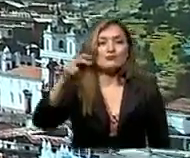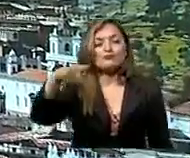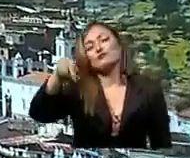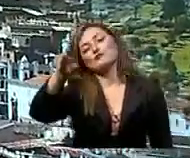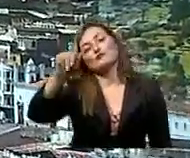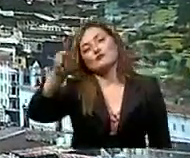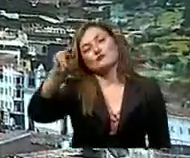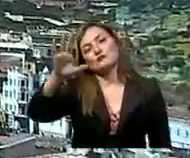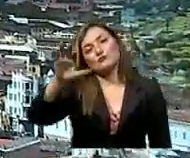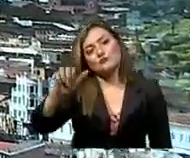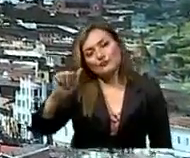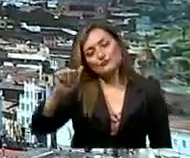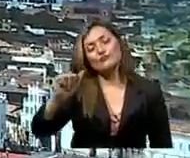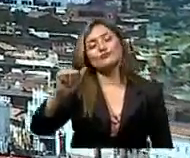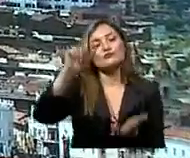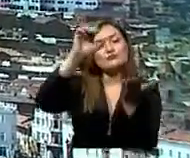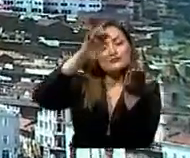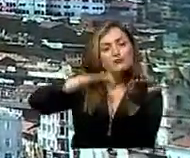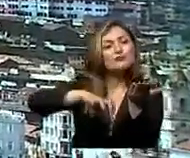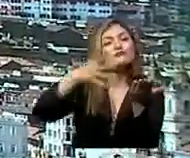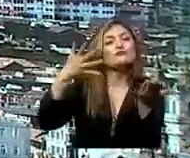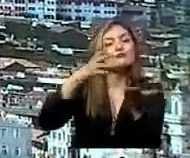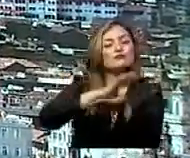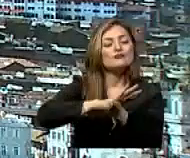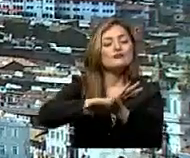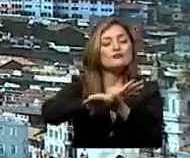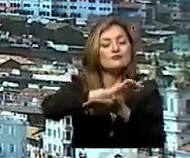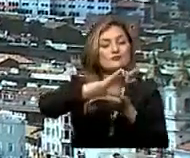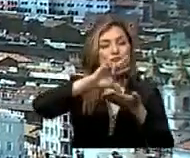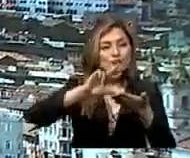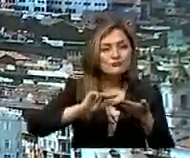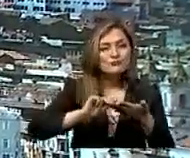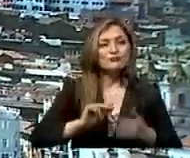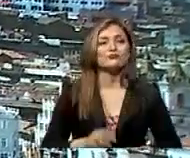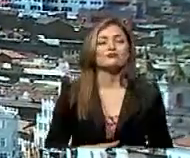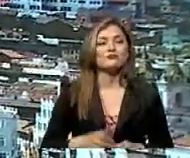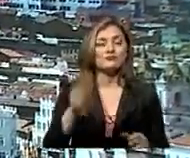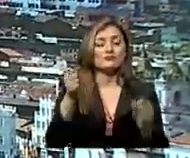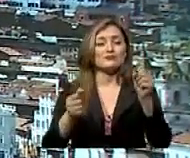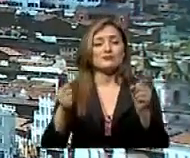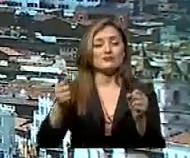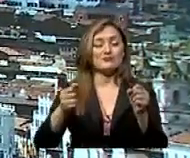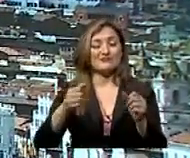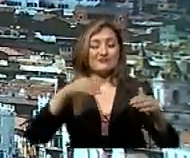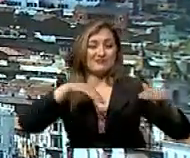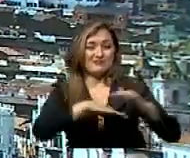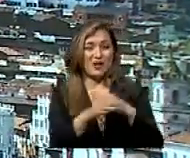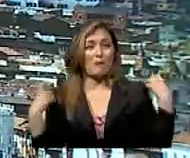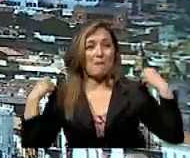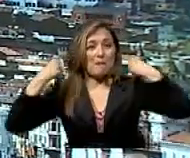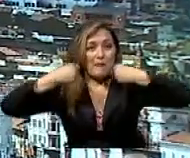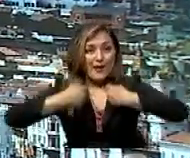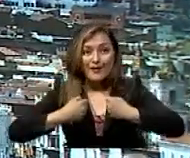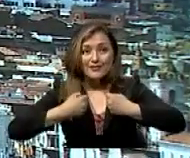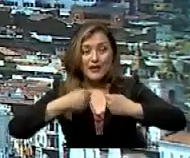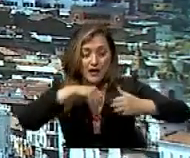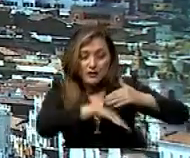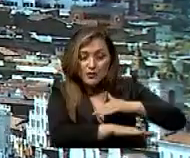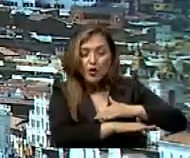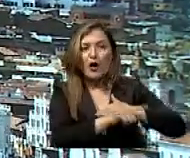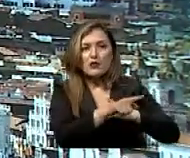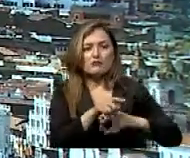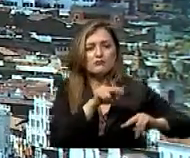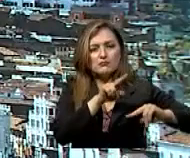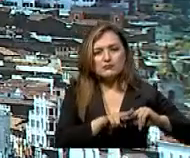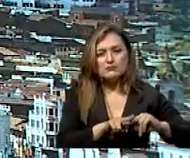provincia del Napo, eran transportados en la cajuela de una unidad de transporte público. Los jóvenes grabaron la peligrosa manera de viajar